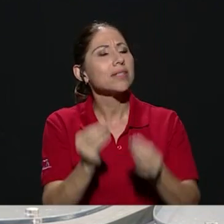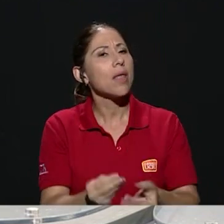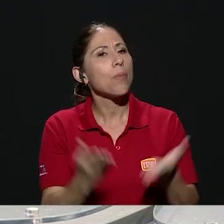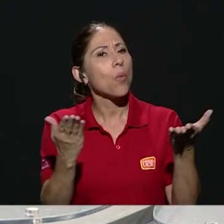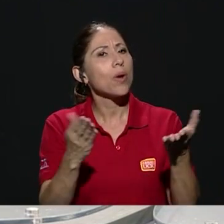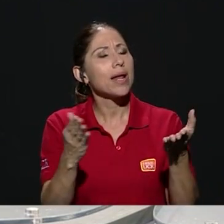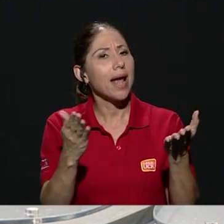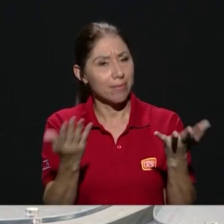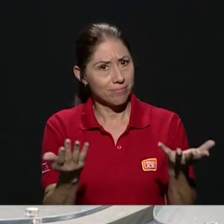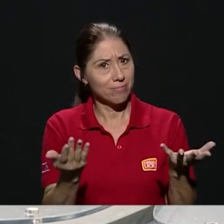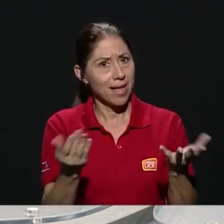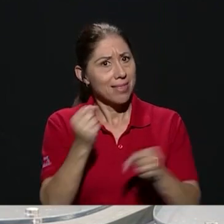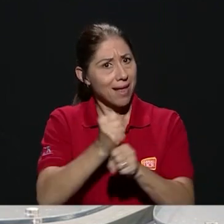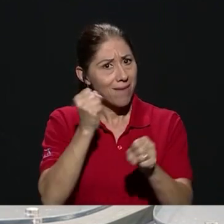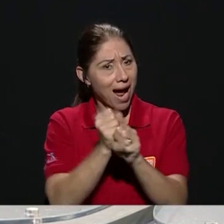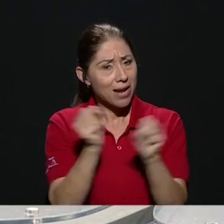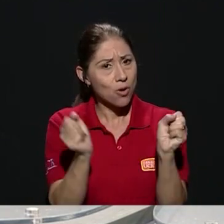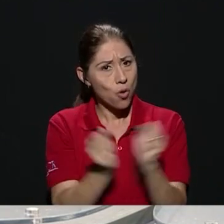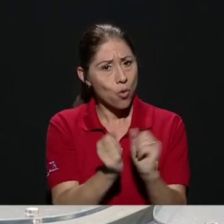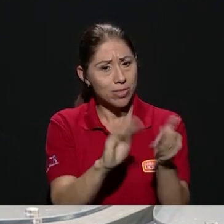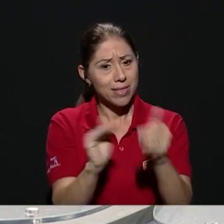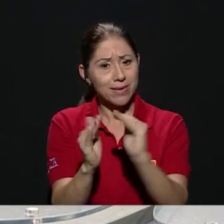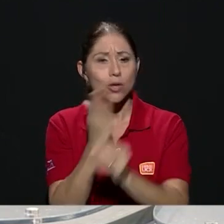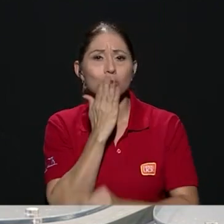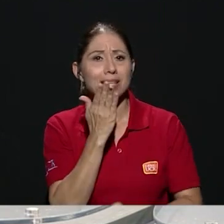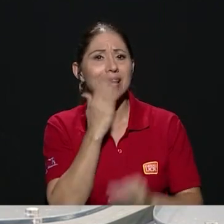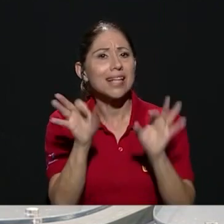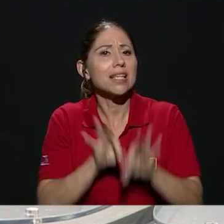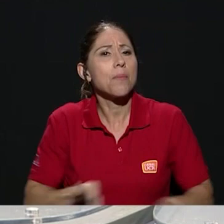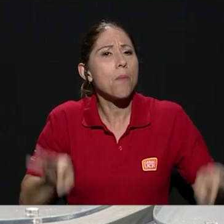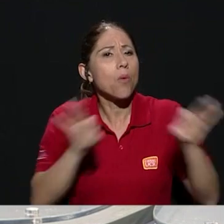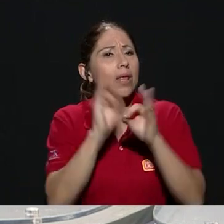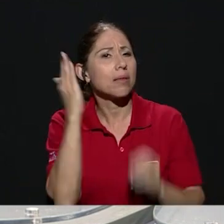pública trabajar con una población como la de los territorios indígenas?